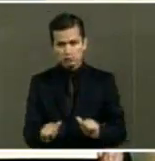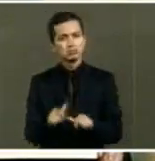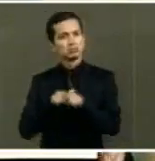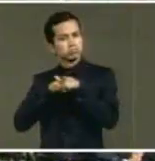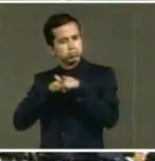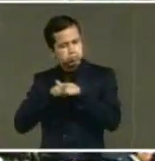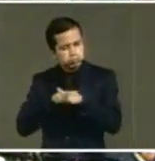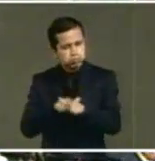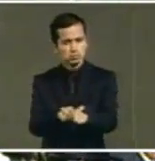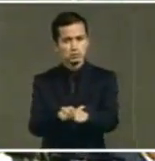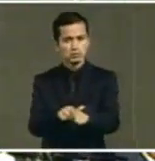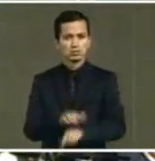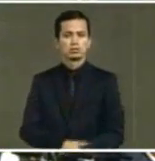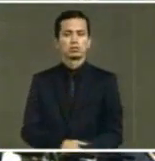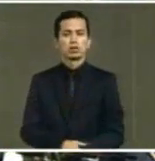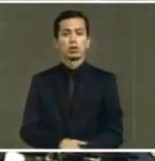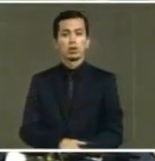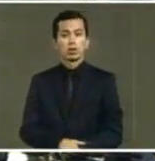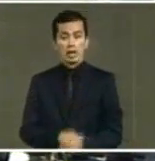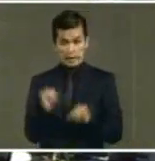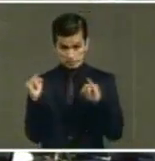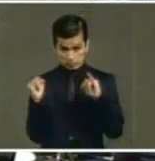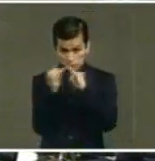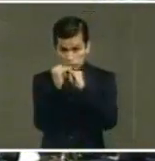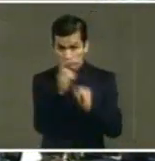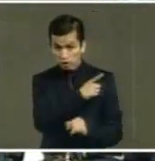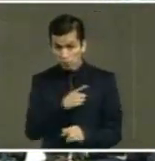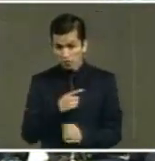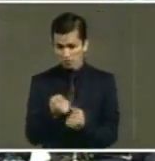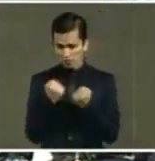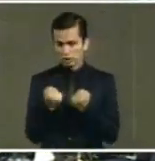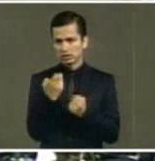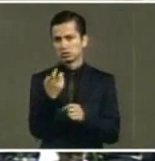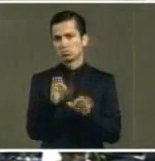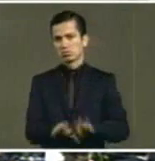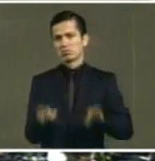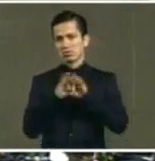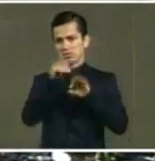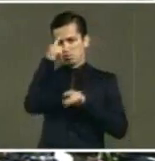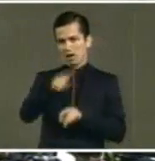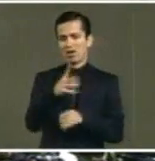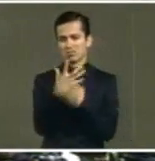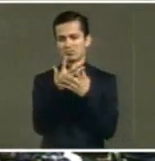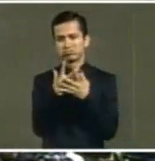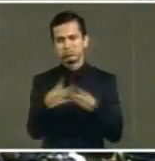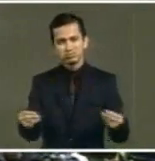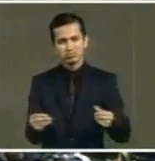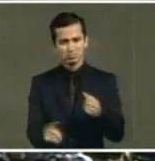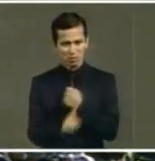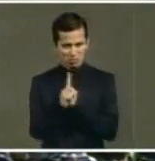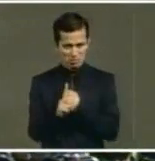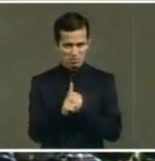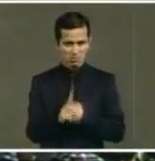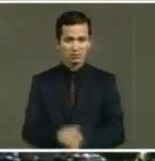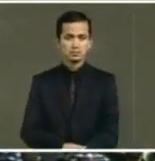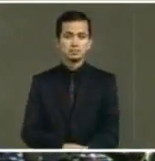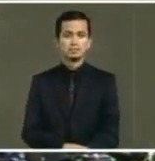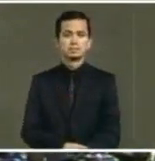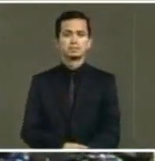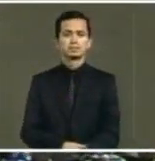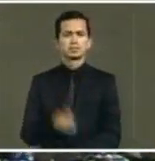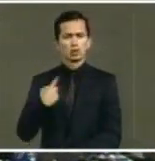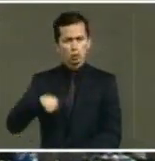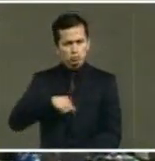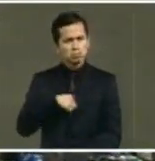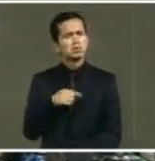duraderas. Construir instituciones fuertes es la clave de la solución definitiva. Estamos desarrollando